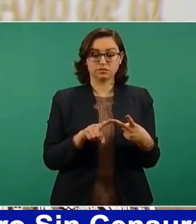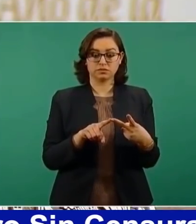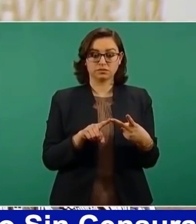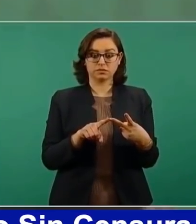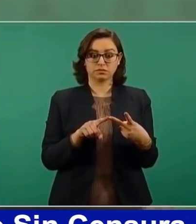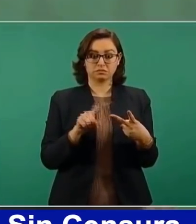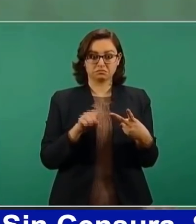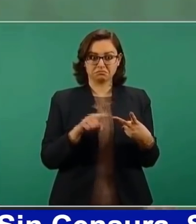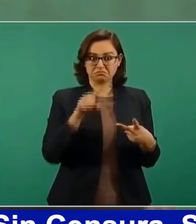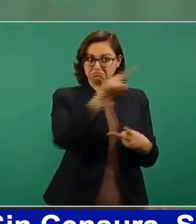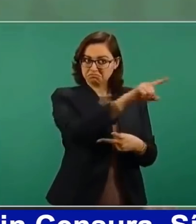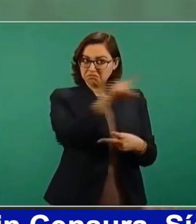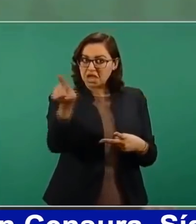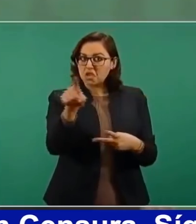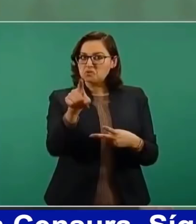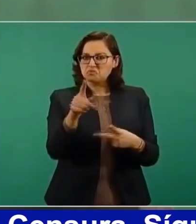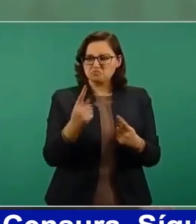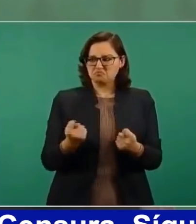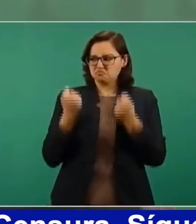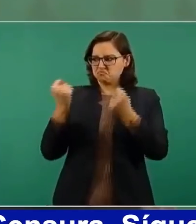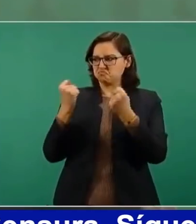se detiene la especulación,